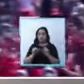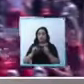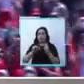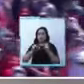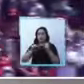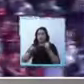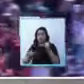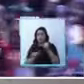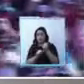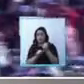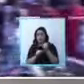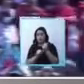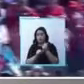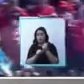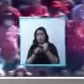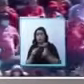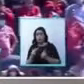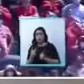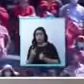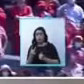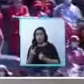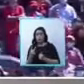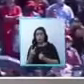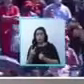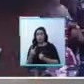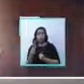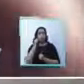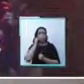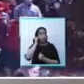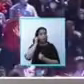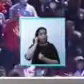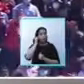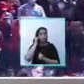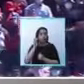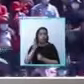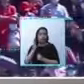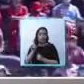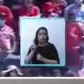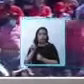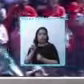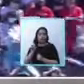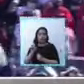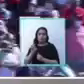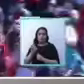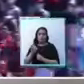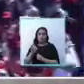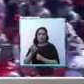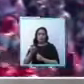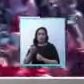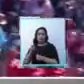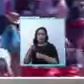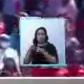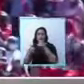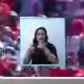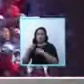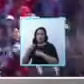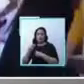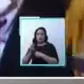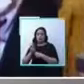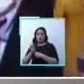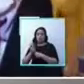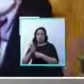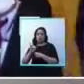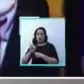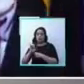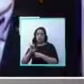obviamente contradicciones y situaciones, ¿verdad?, que son insatisfactorias para el común de la comunidad, porque es la sensación, ¿verdad?, de